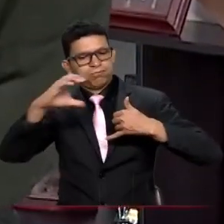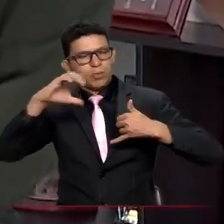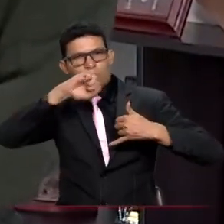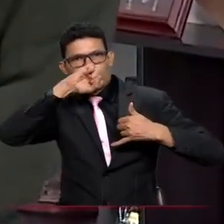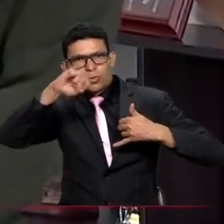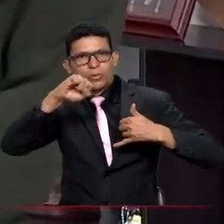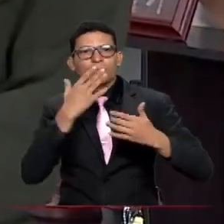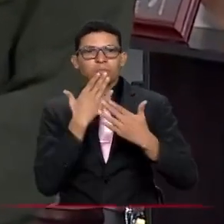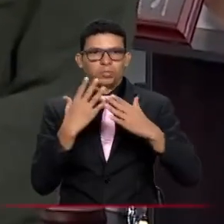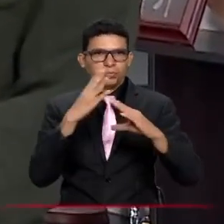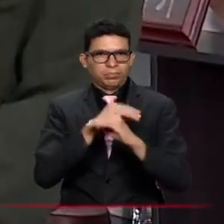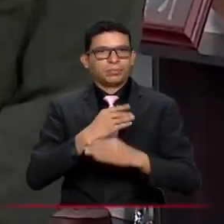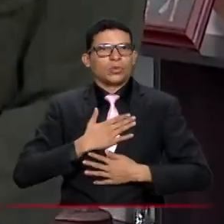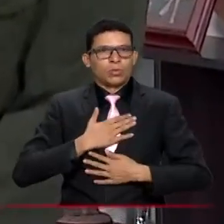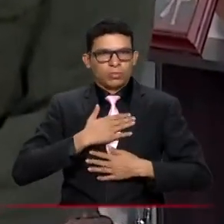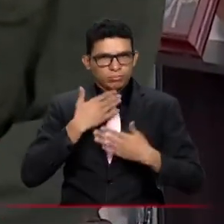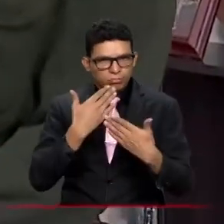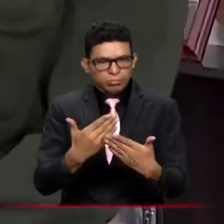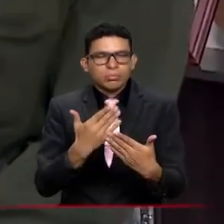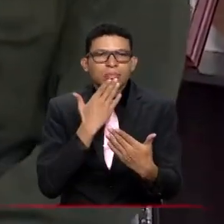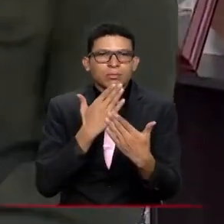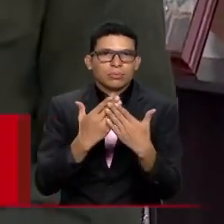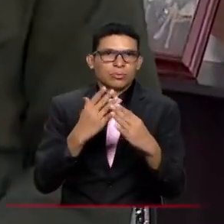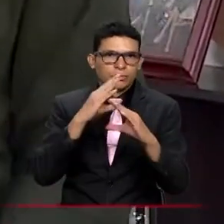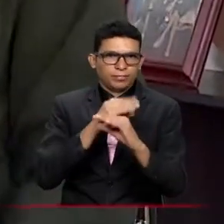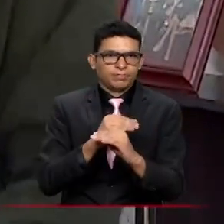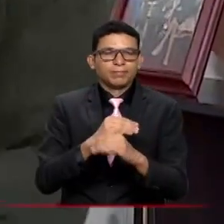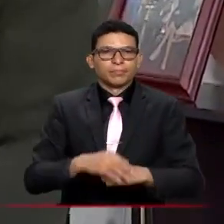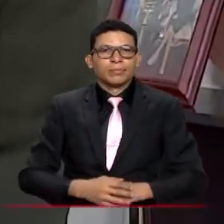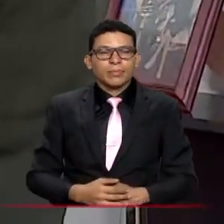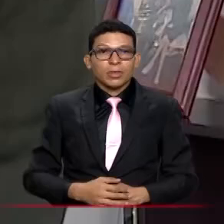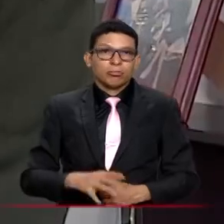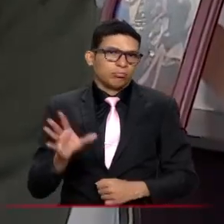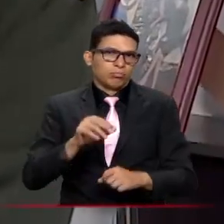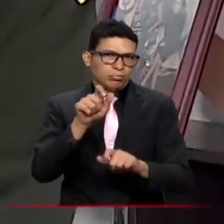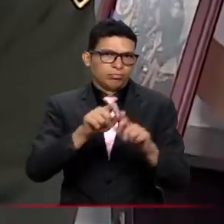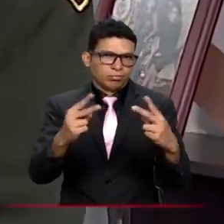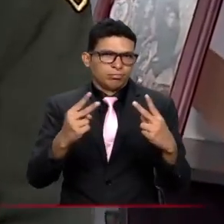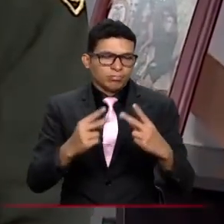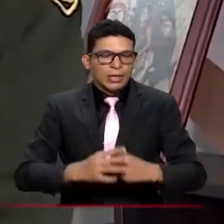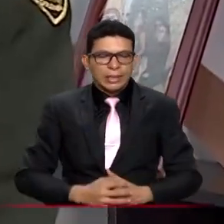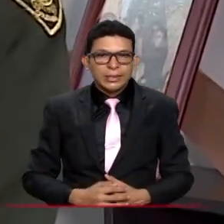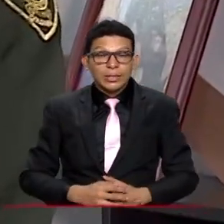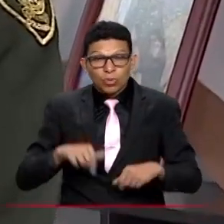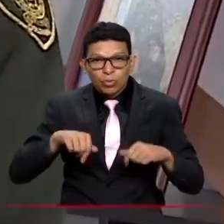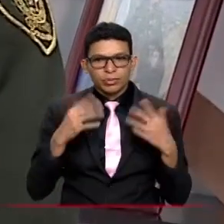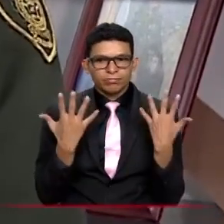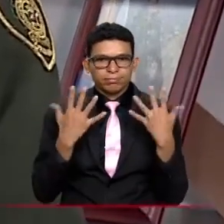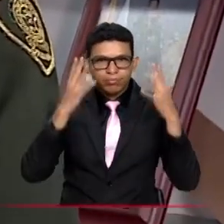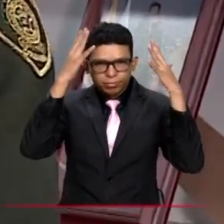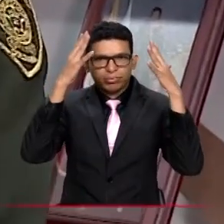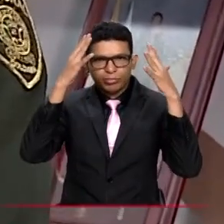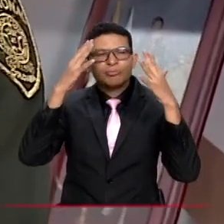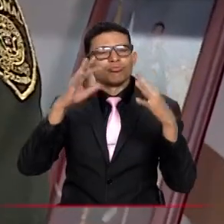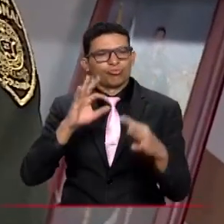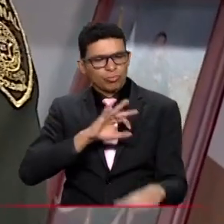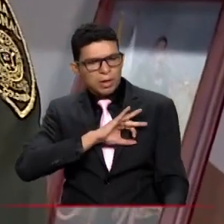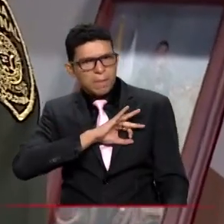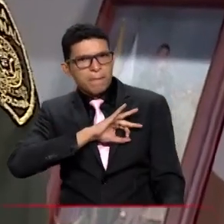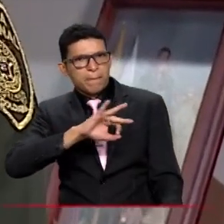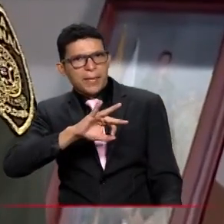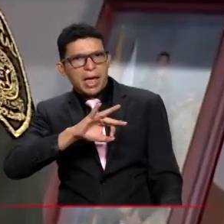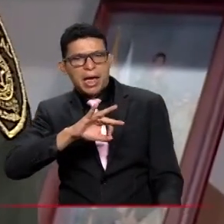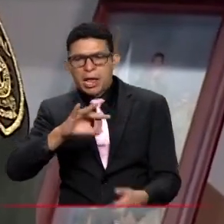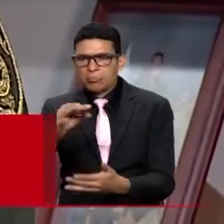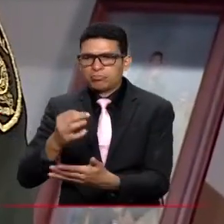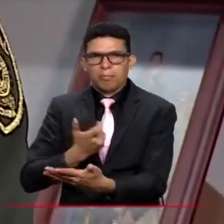de Telepacífico. Efectivamente, el día de hoy generamos una celebración, una ceremonia en la cual condecoramos a los